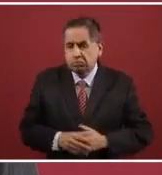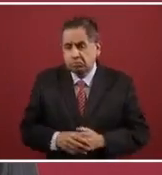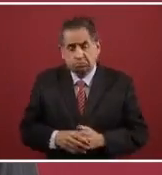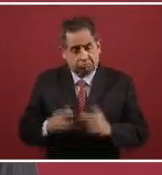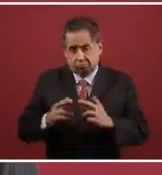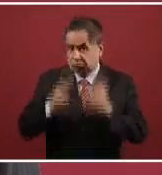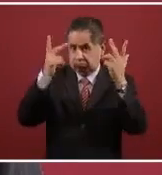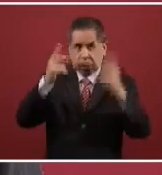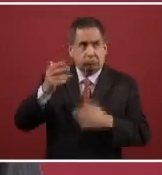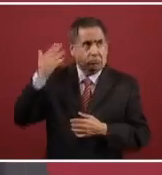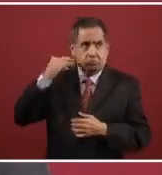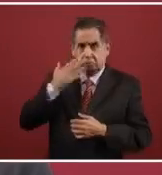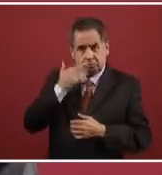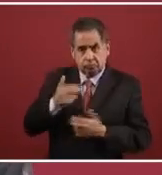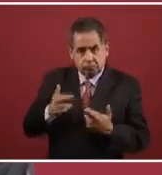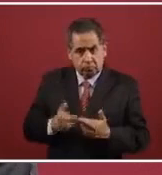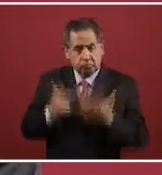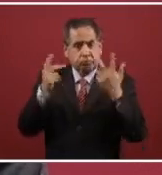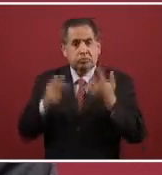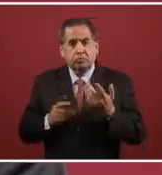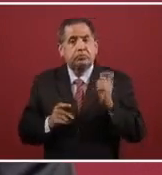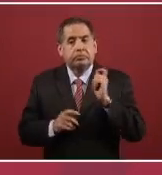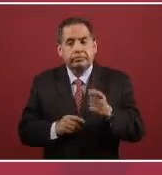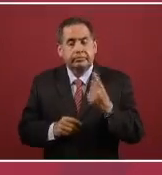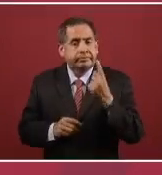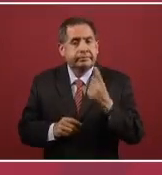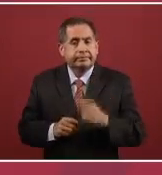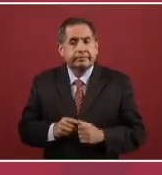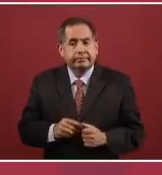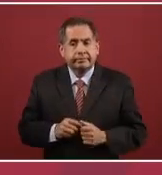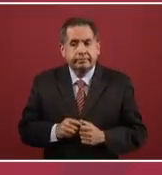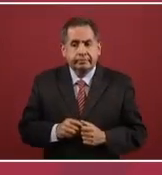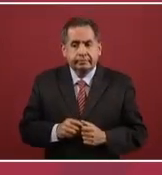récord histórico, solo